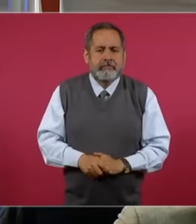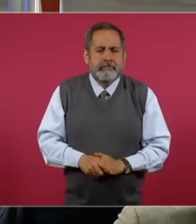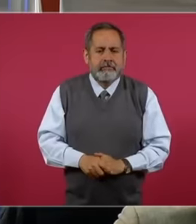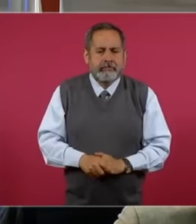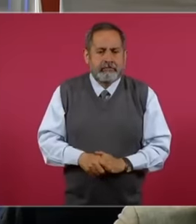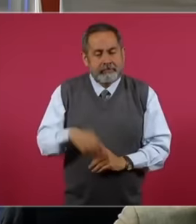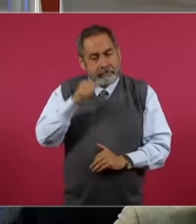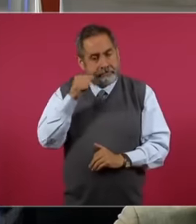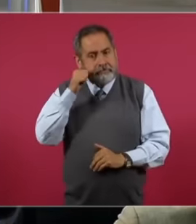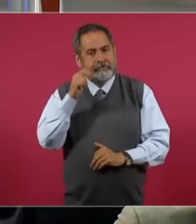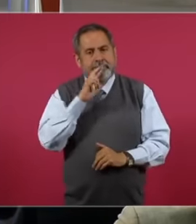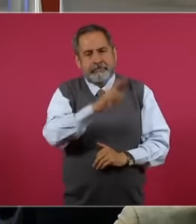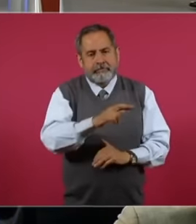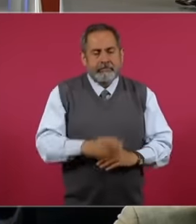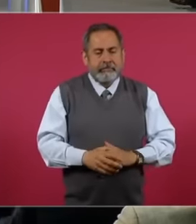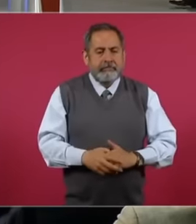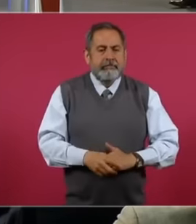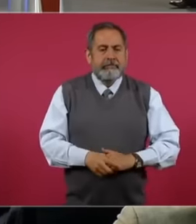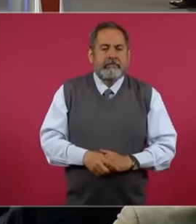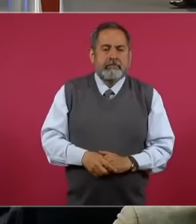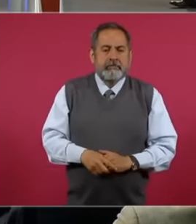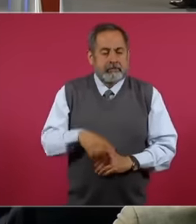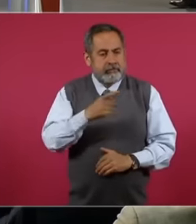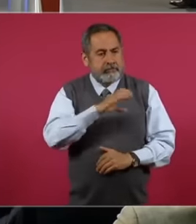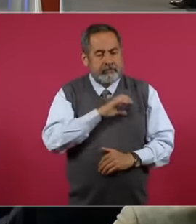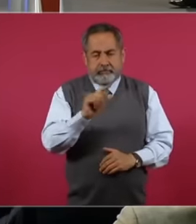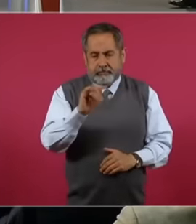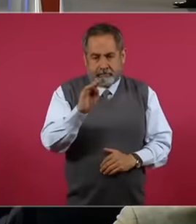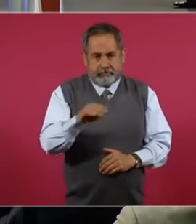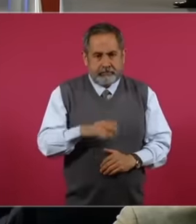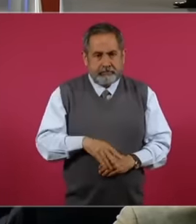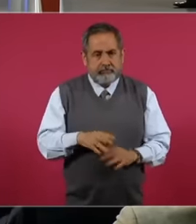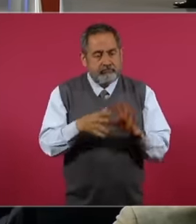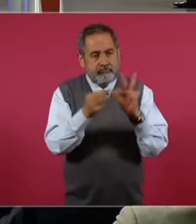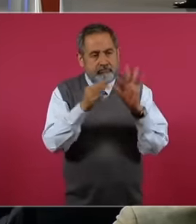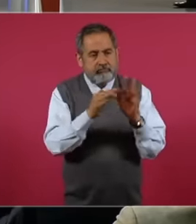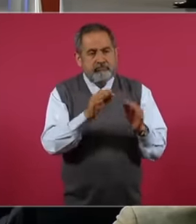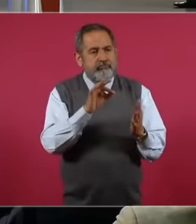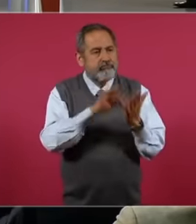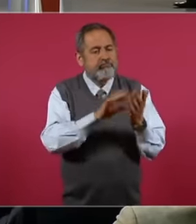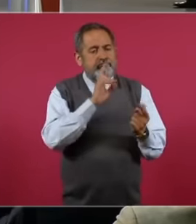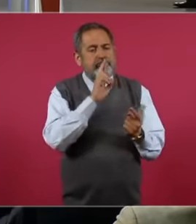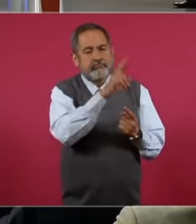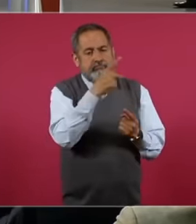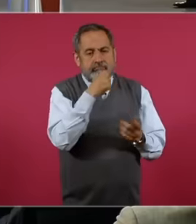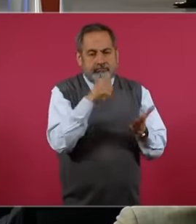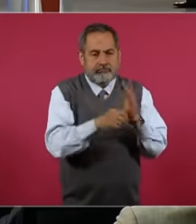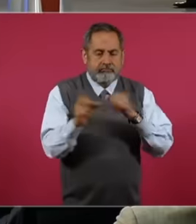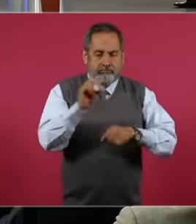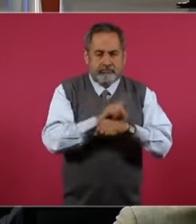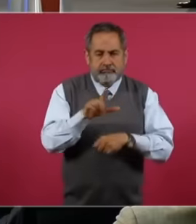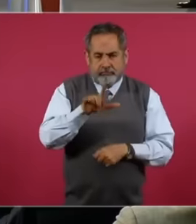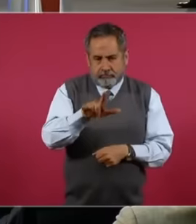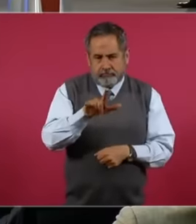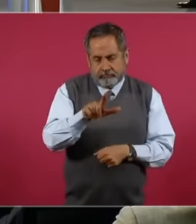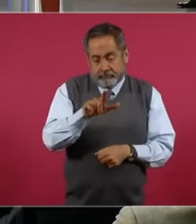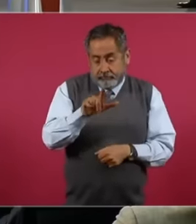del día de ayer. Dice: estimado Tim Golden, hago una puntual respuesta a tu carta del 17 de julio